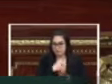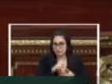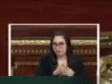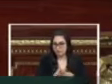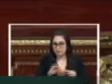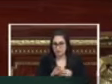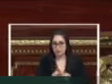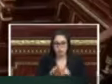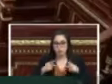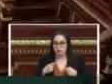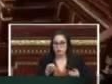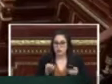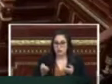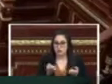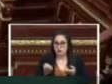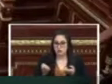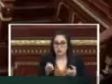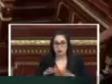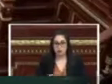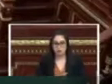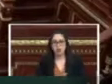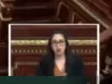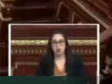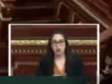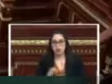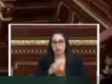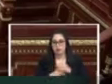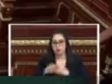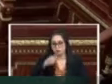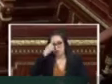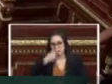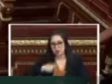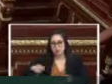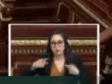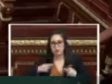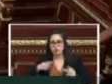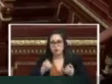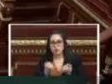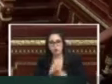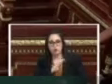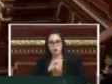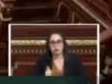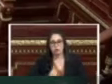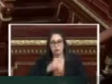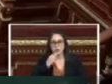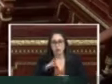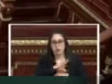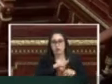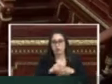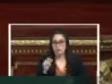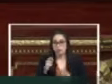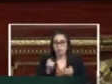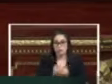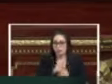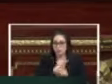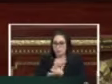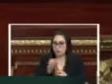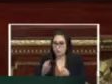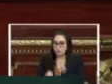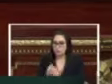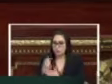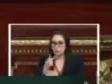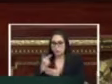ley establezca modificaciones con lenguaje incluyente y que el Instituto del Deporte de la Ciudad